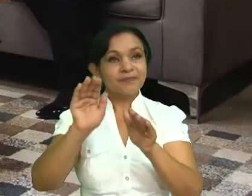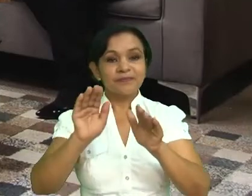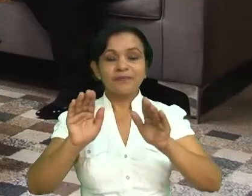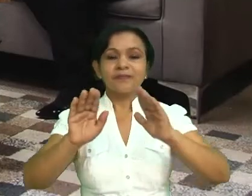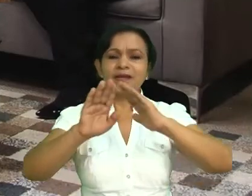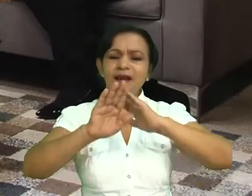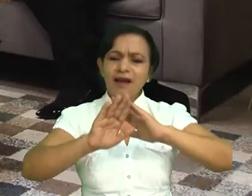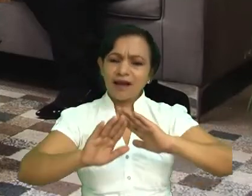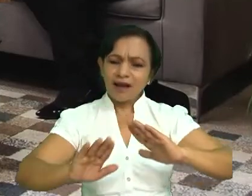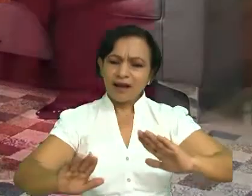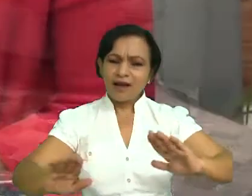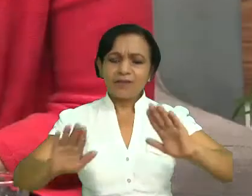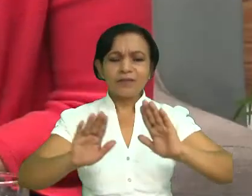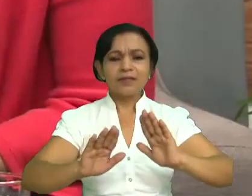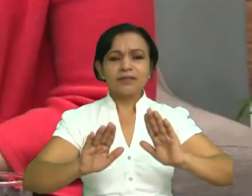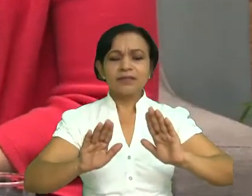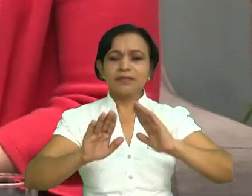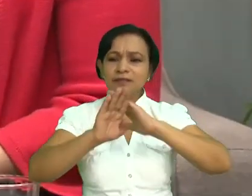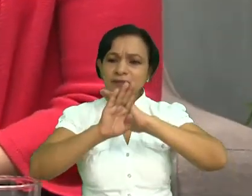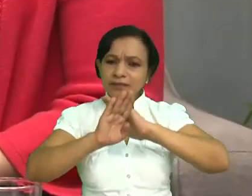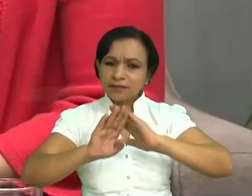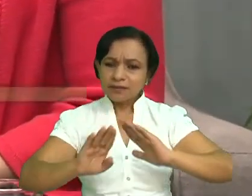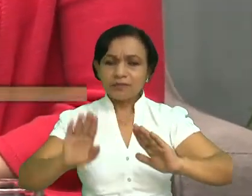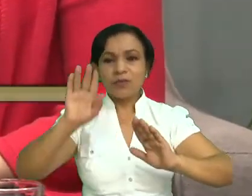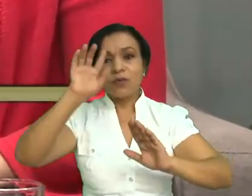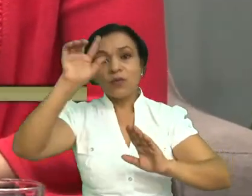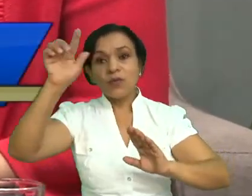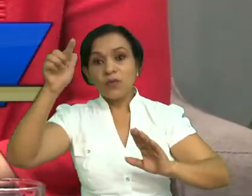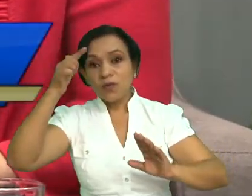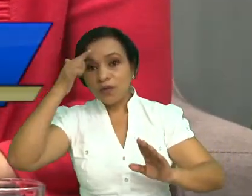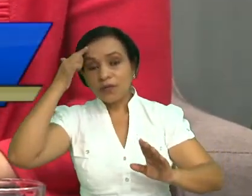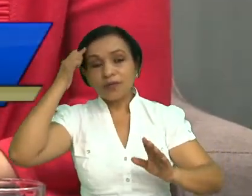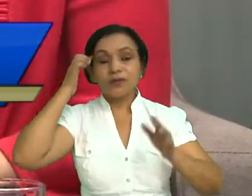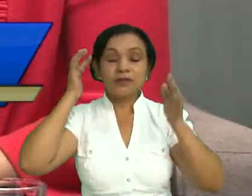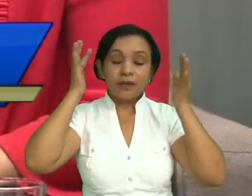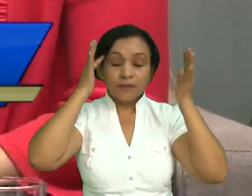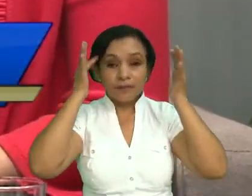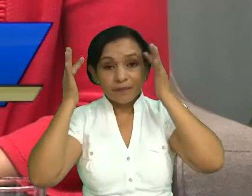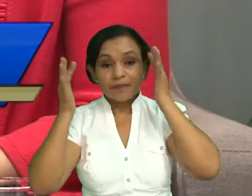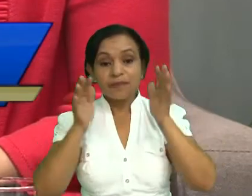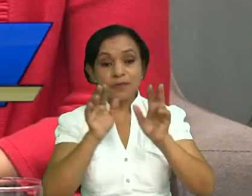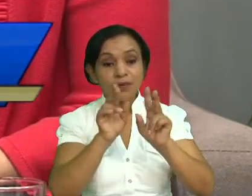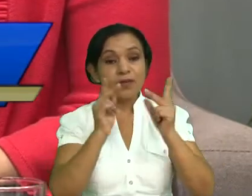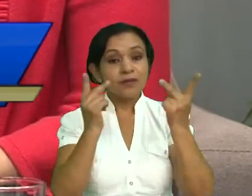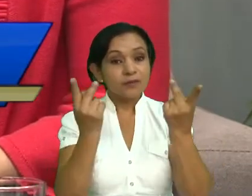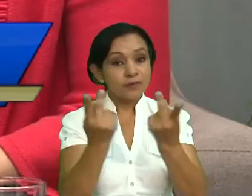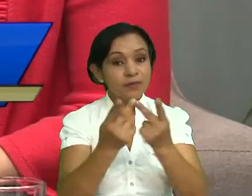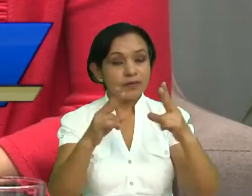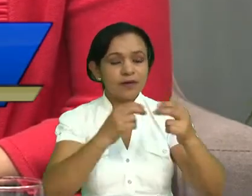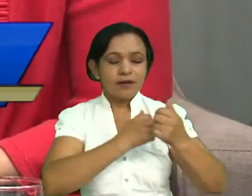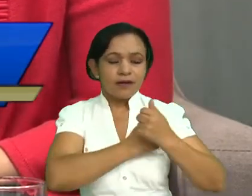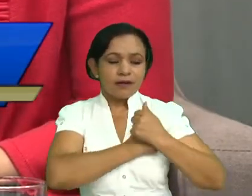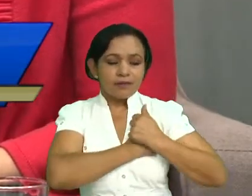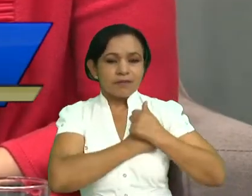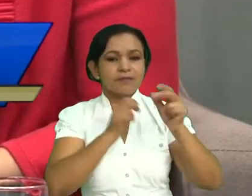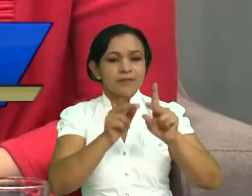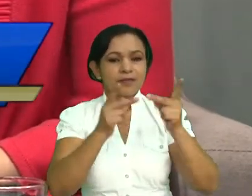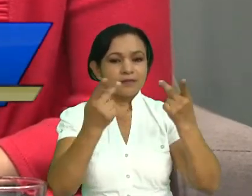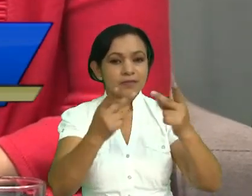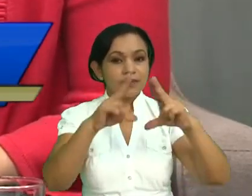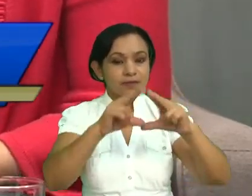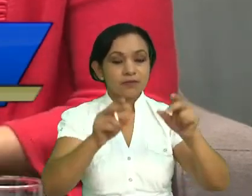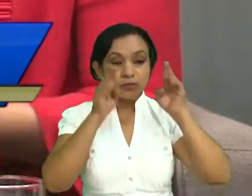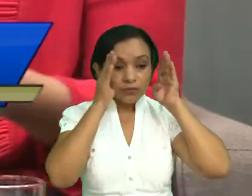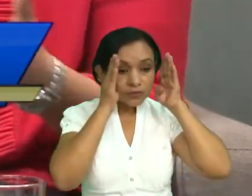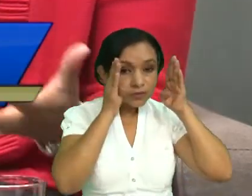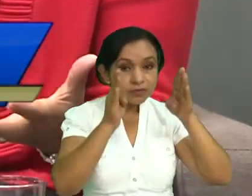calma, a la prudencia. Tiene un gobierno que se preocupa por este pueblo, que ama a su pueblo y por eso está pendiente.